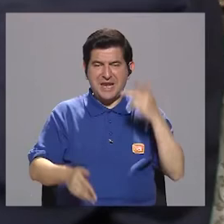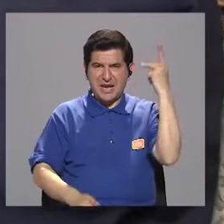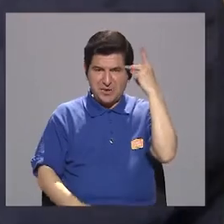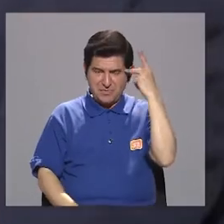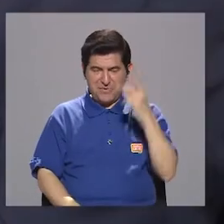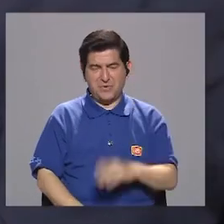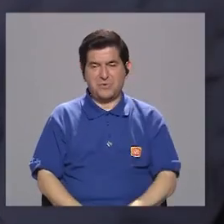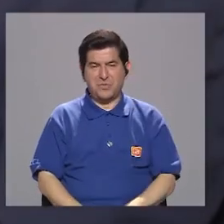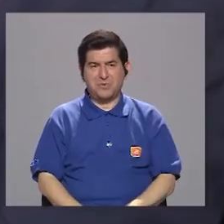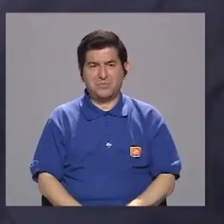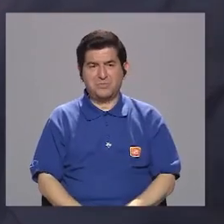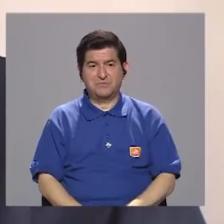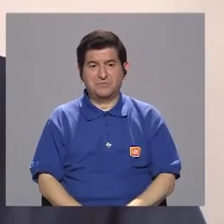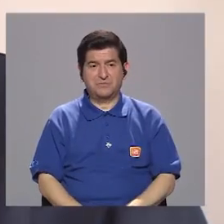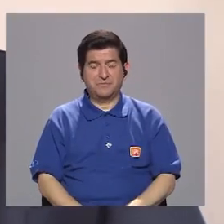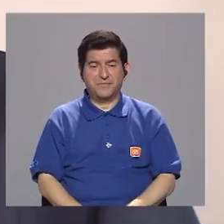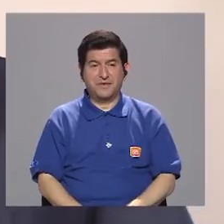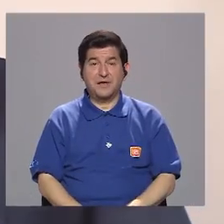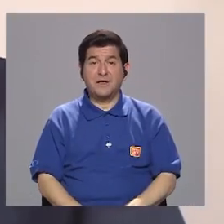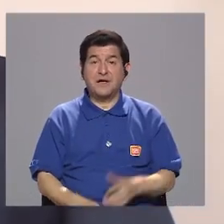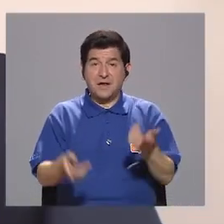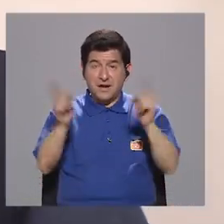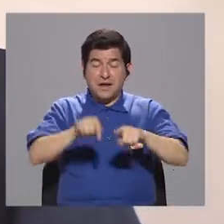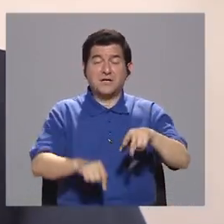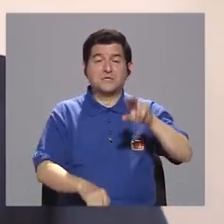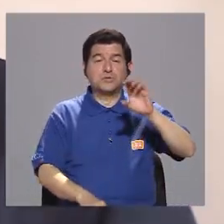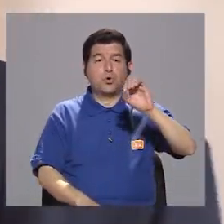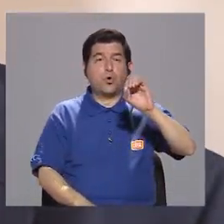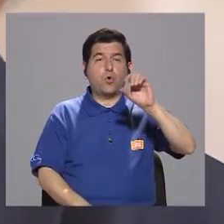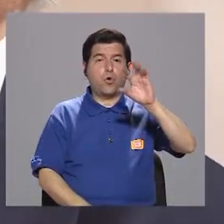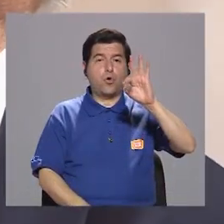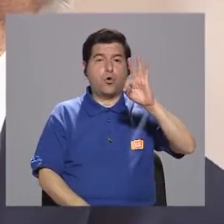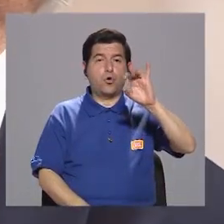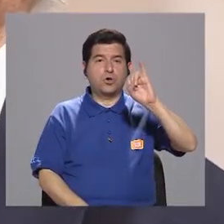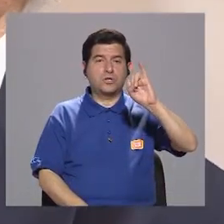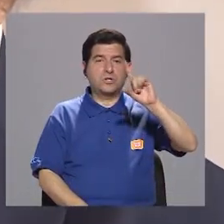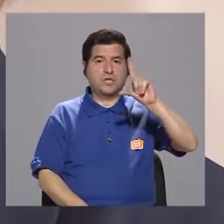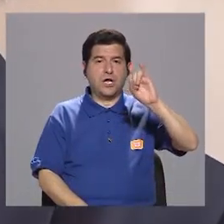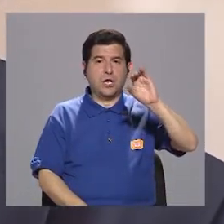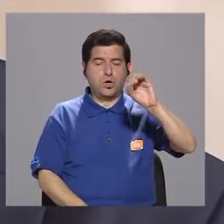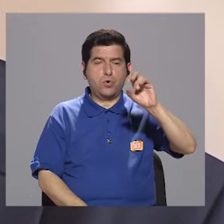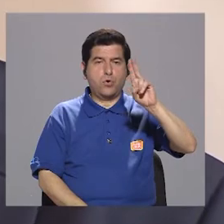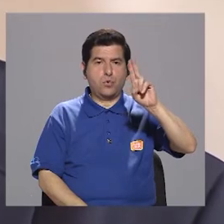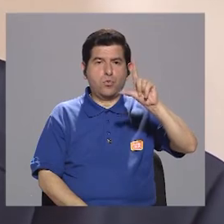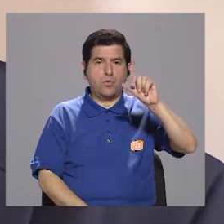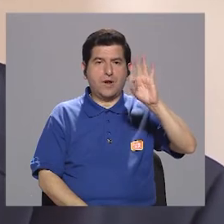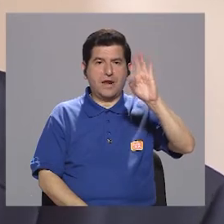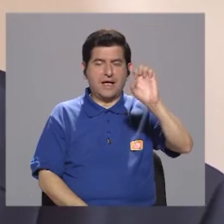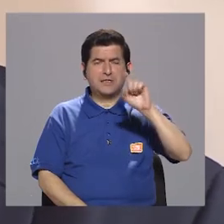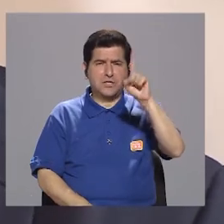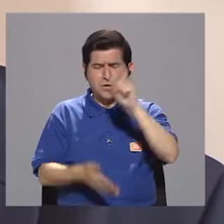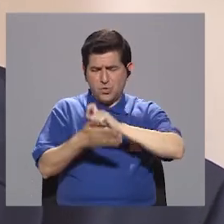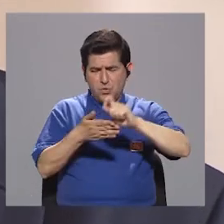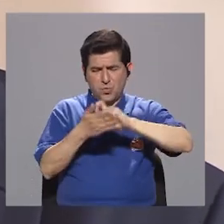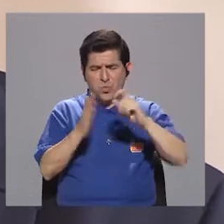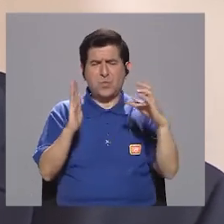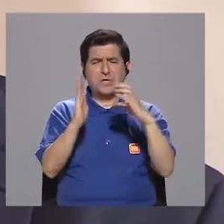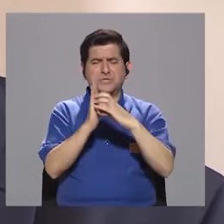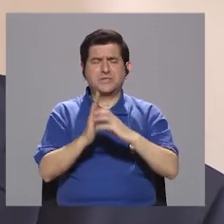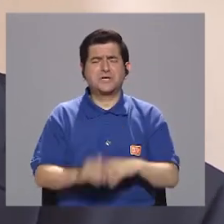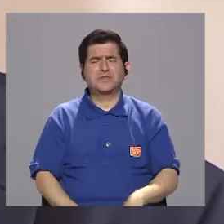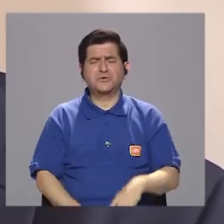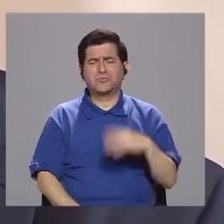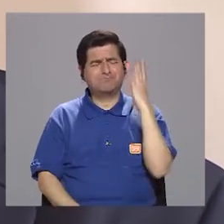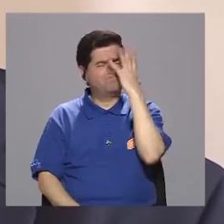mayor adversario político, vamos a decir, que fue don Otilio Ulate, escribió un artículo precioso, muy bonito, y